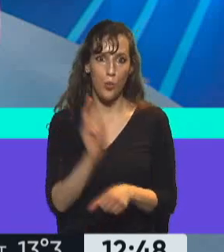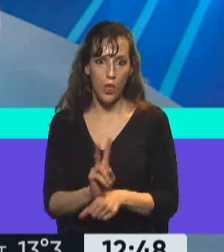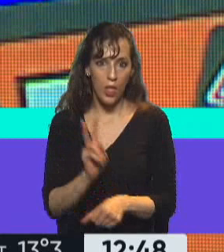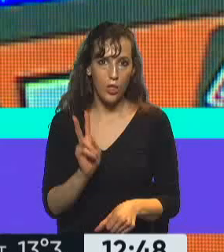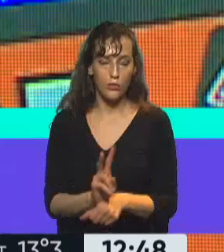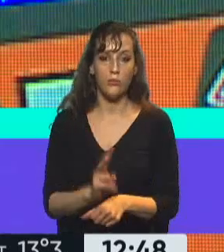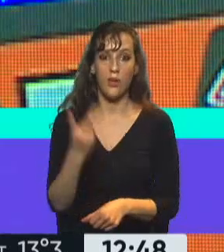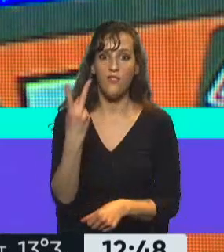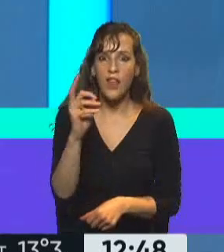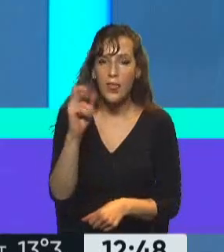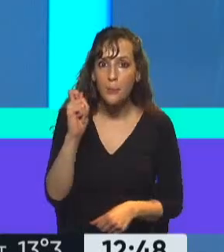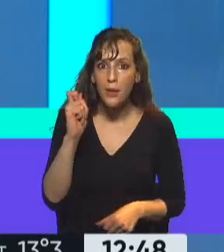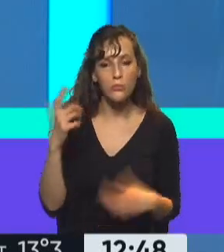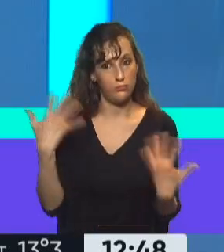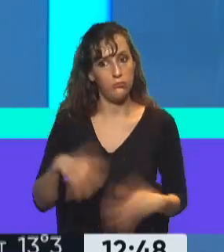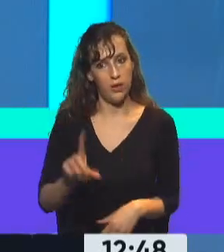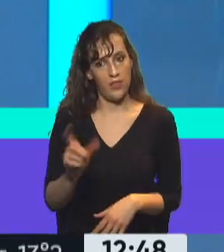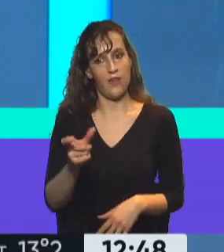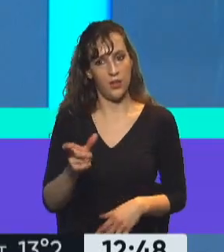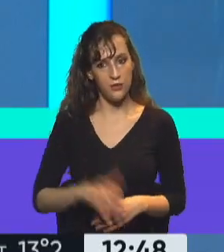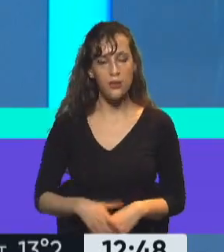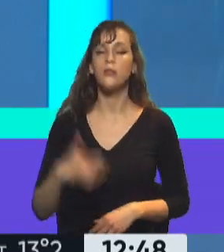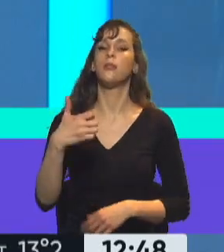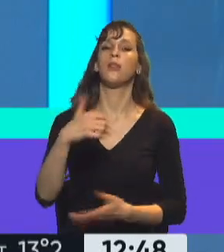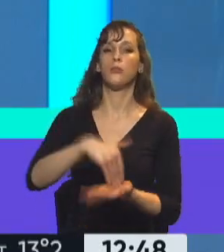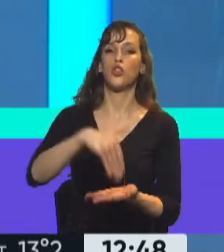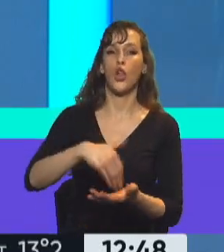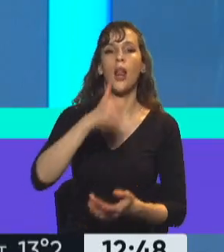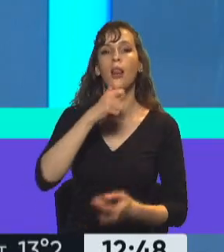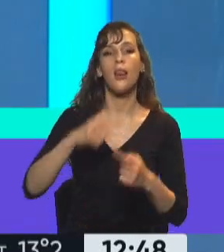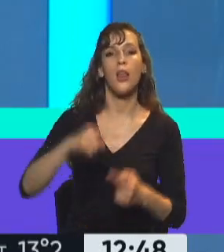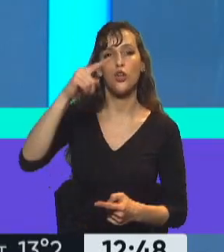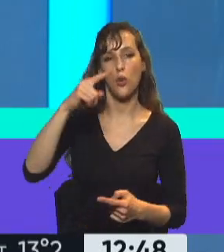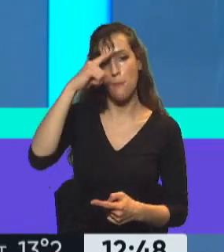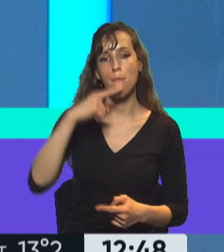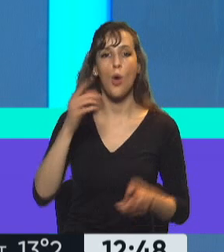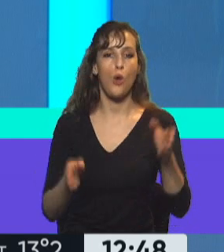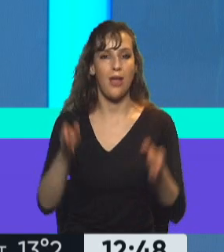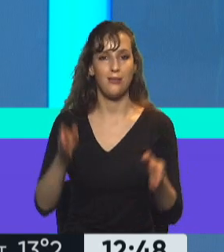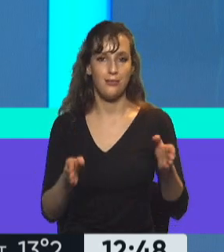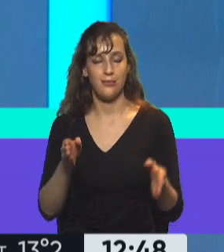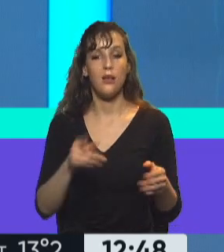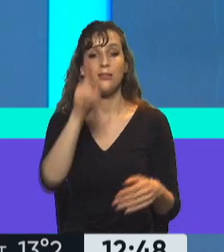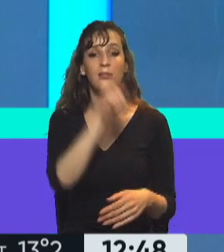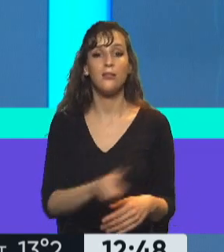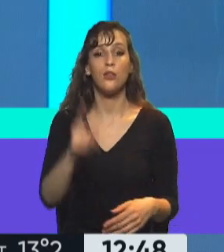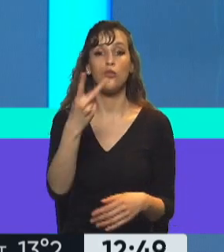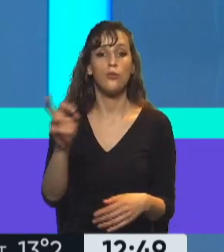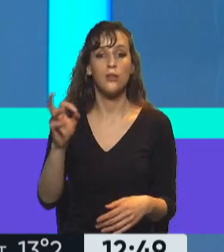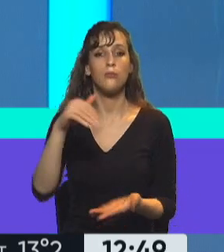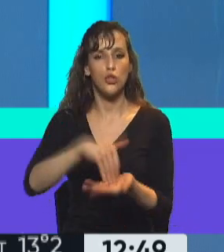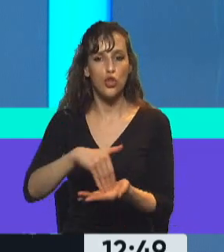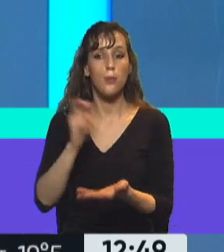muchas diferentes 6 millones de litros por mes el cálculo que se hace que tener que comerse esto significa 120 millones de pesos de ahorro